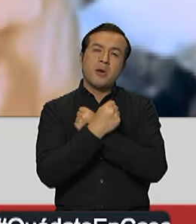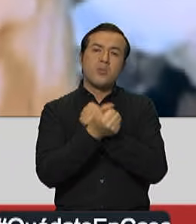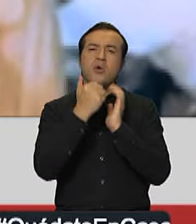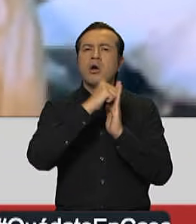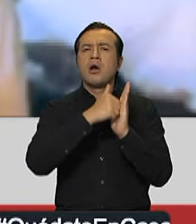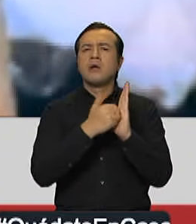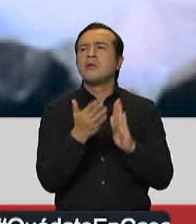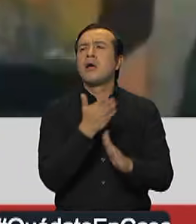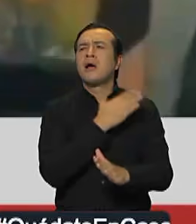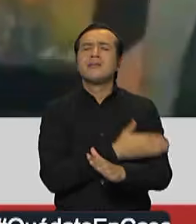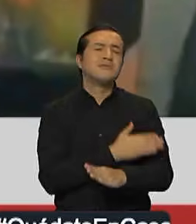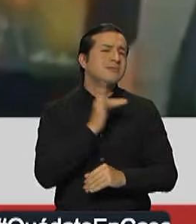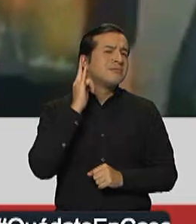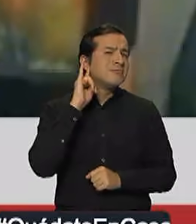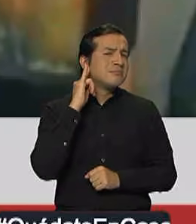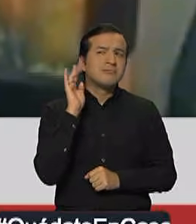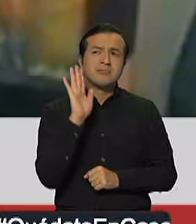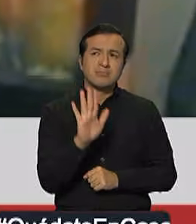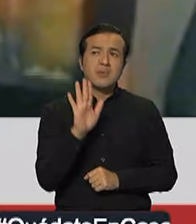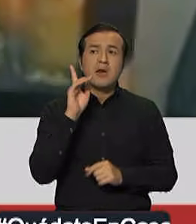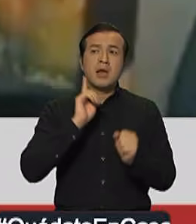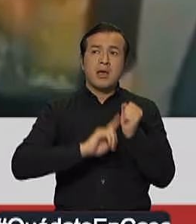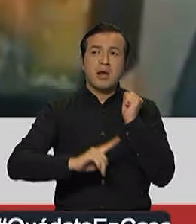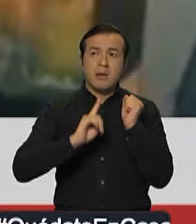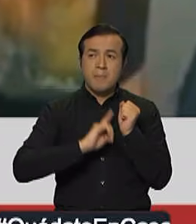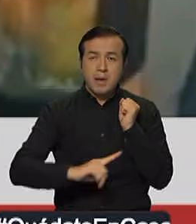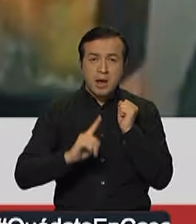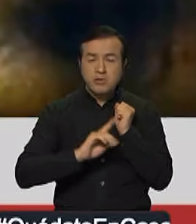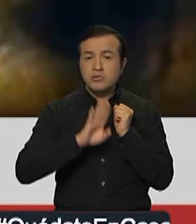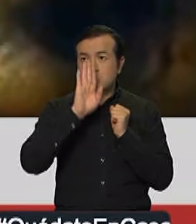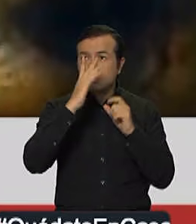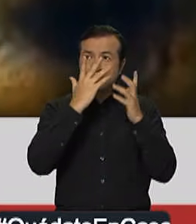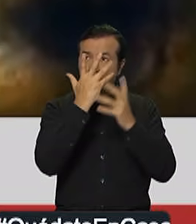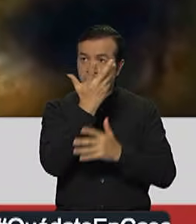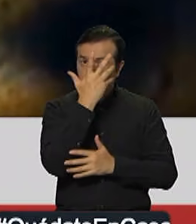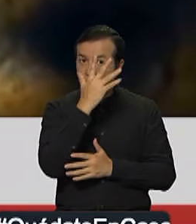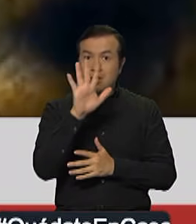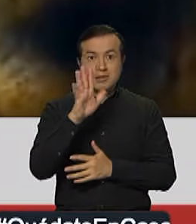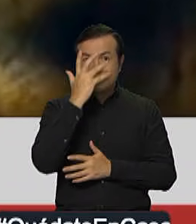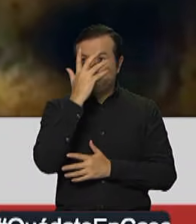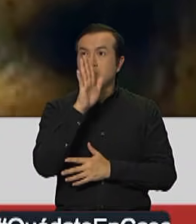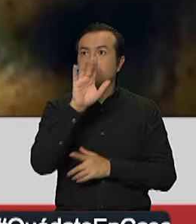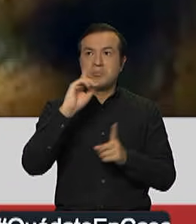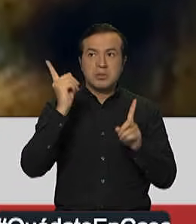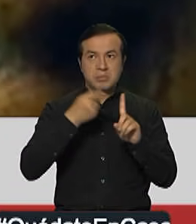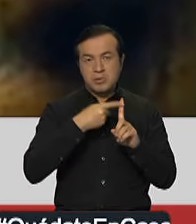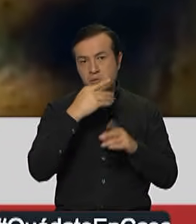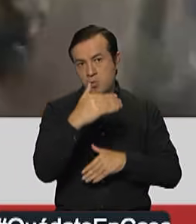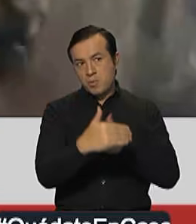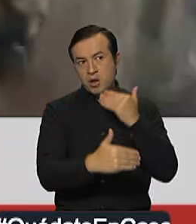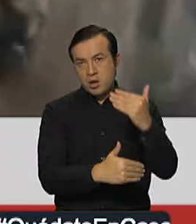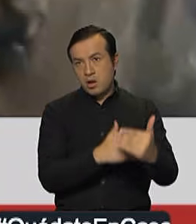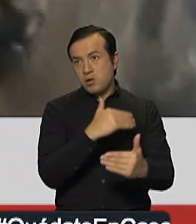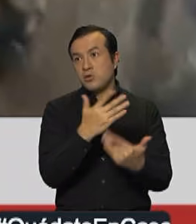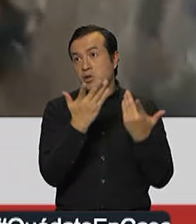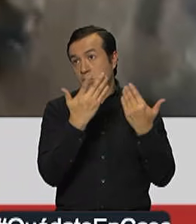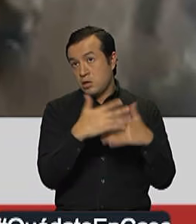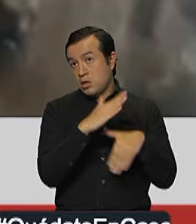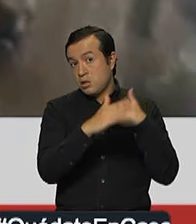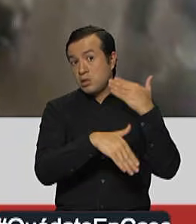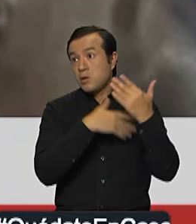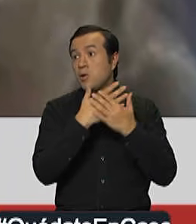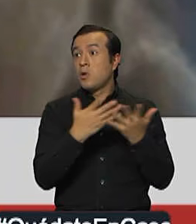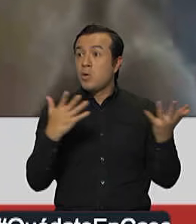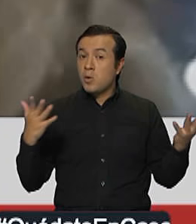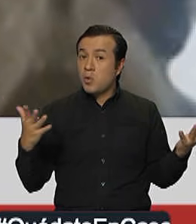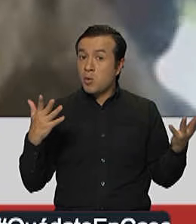cuando apenas era una niña y con sus hermanos que hacían caretas de años viejos, dio sus primeros pasos para después